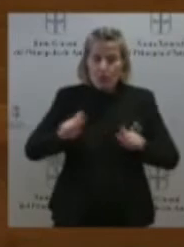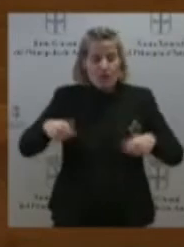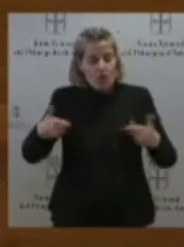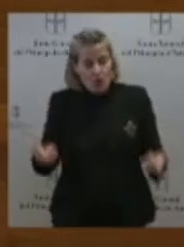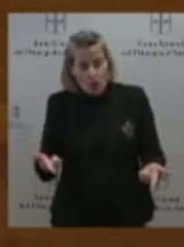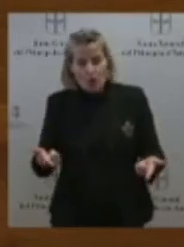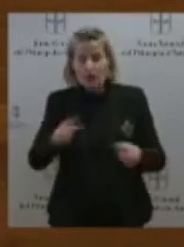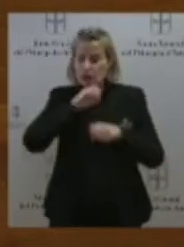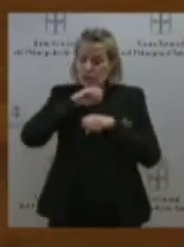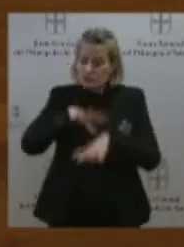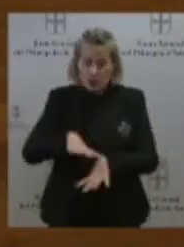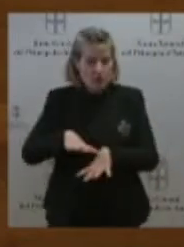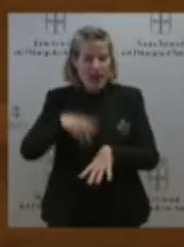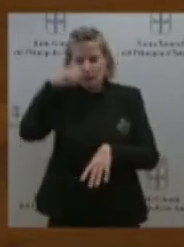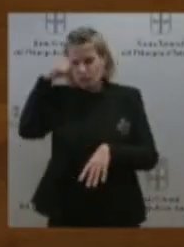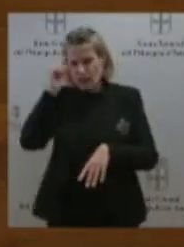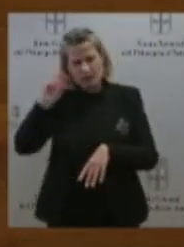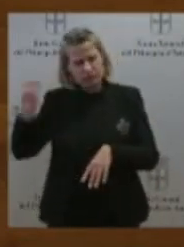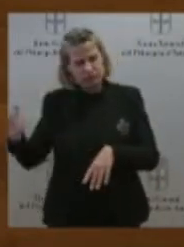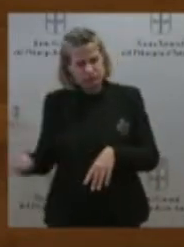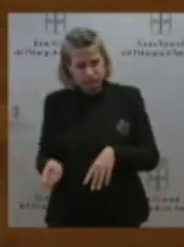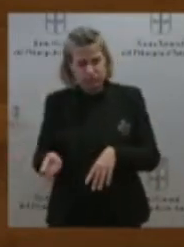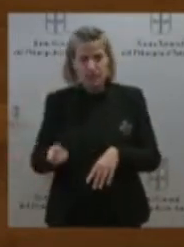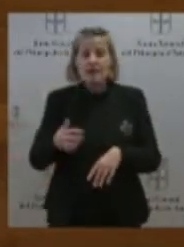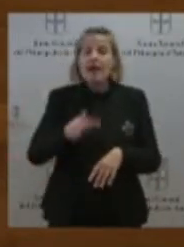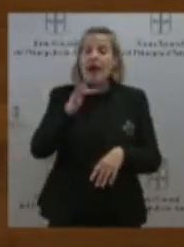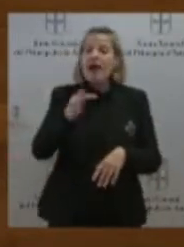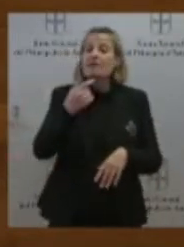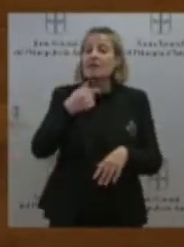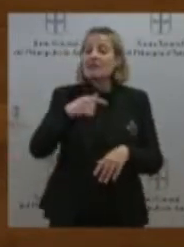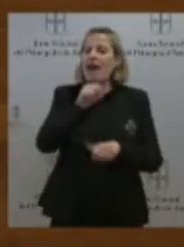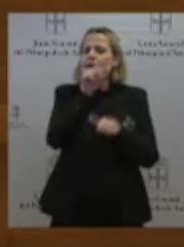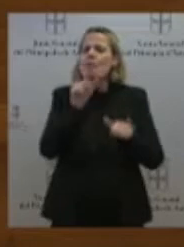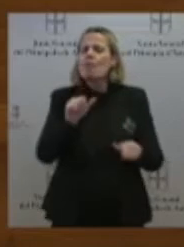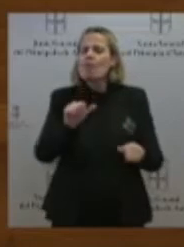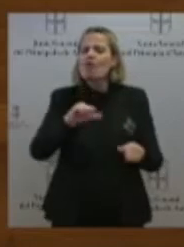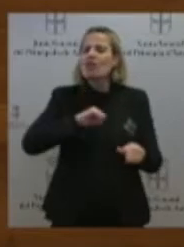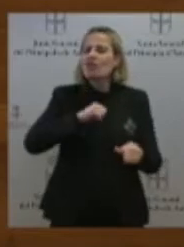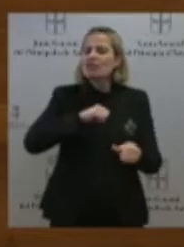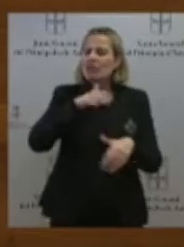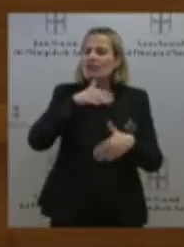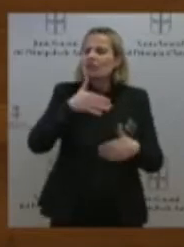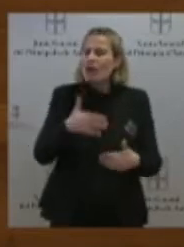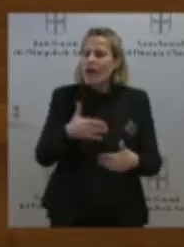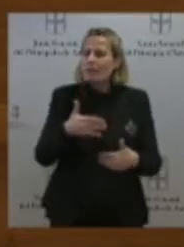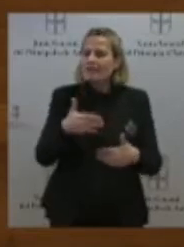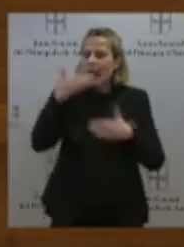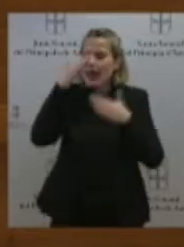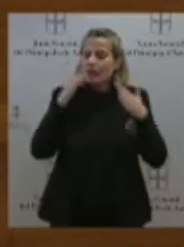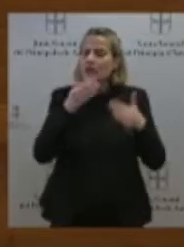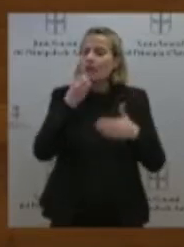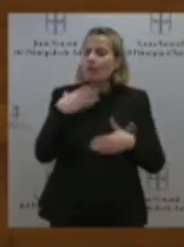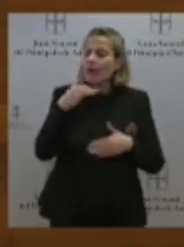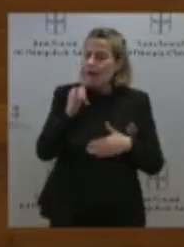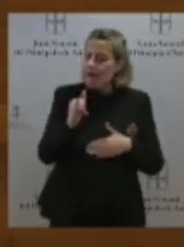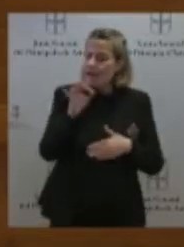clínico imperante los factores en juego están cohesionados atendiendo a su naturaleza diferencial, o si por el contrario la serotonina y los genes,